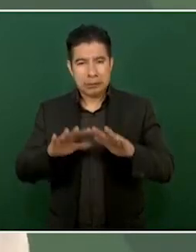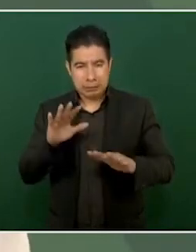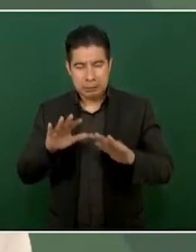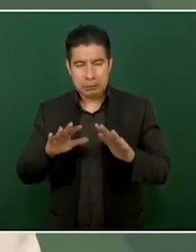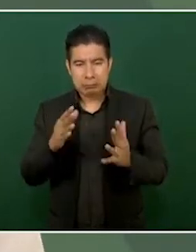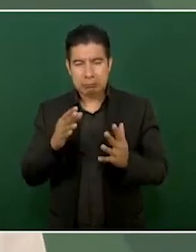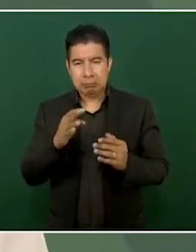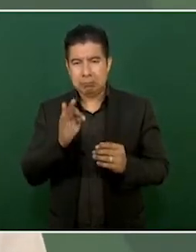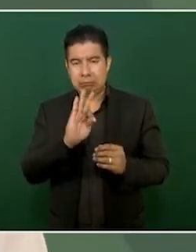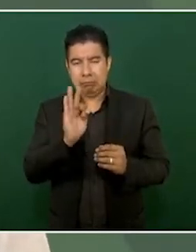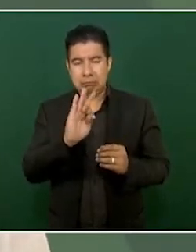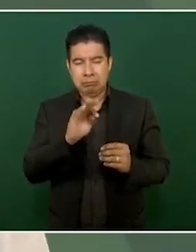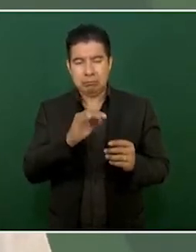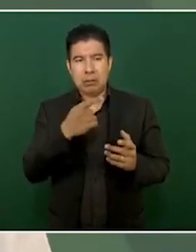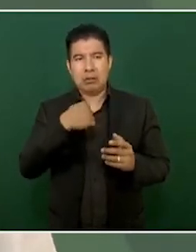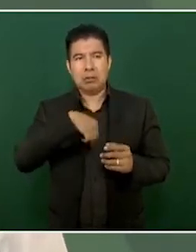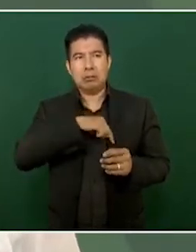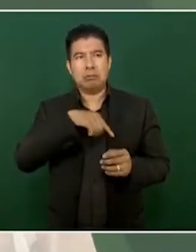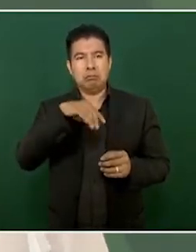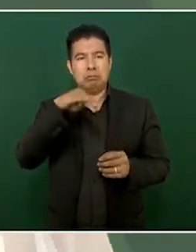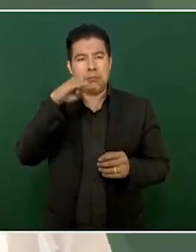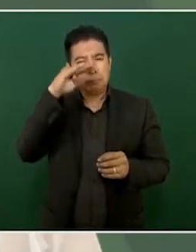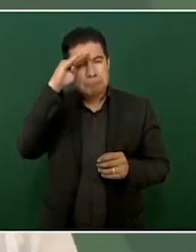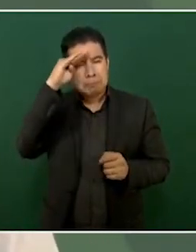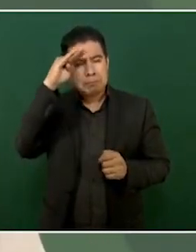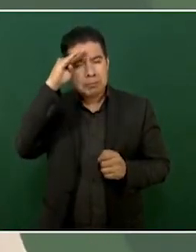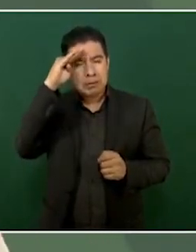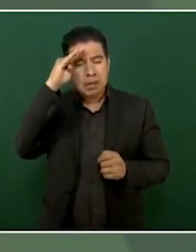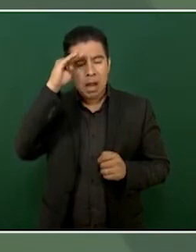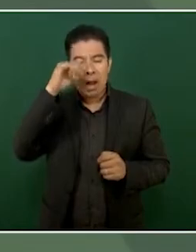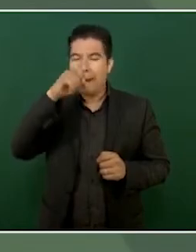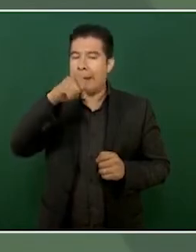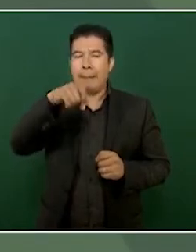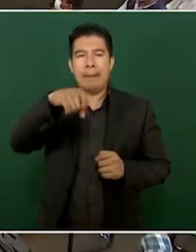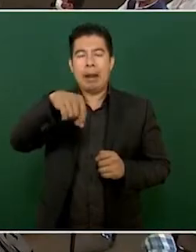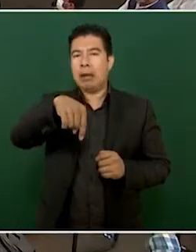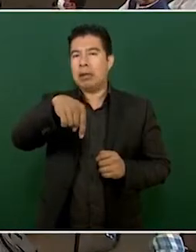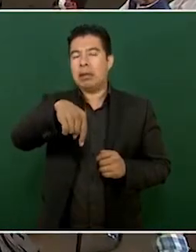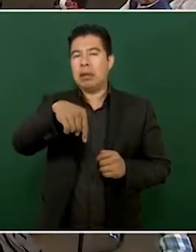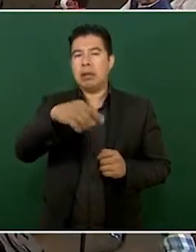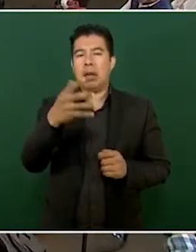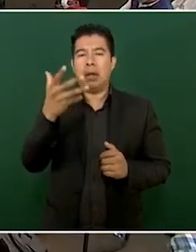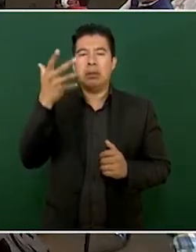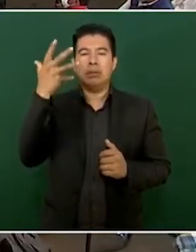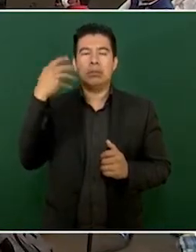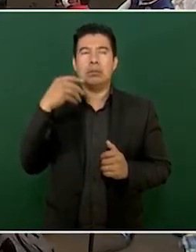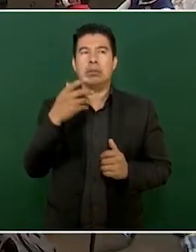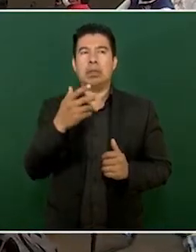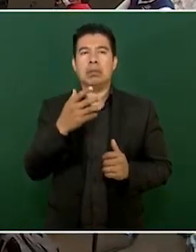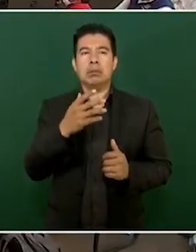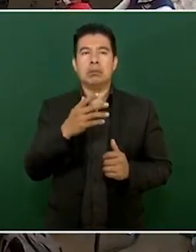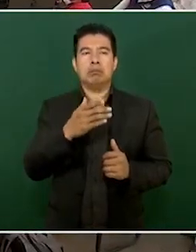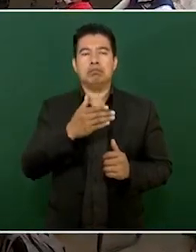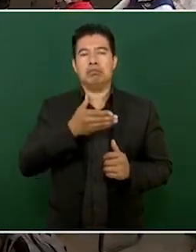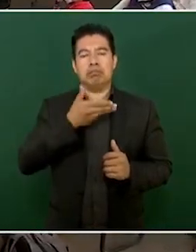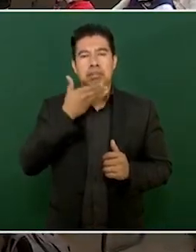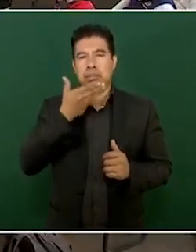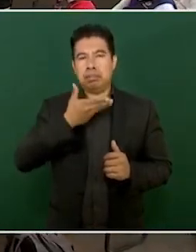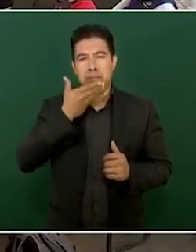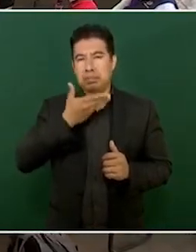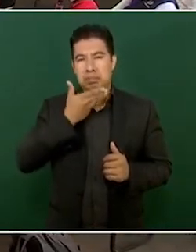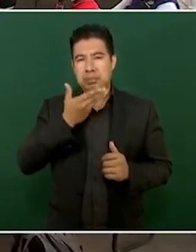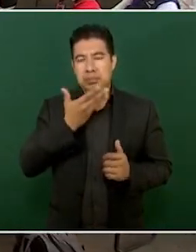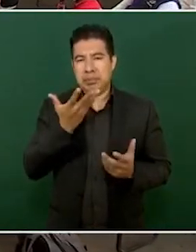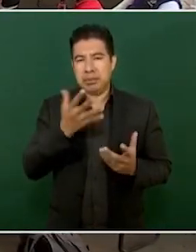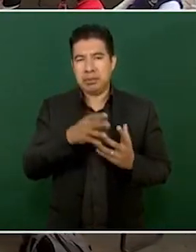pensar que solo aquí antes era costumbre el que